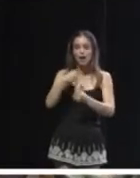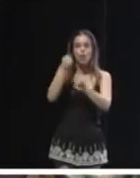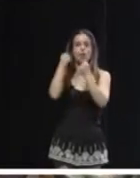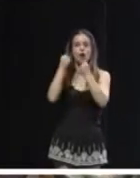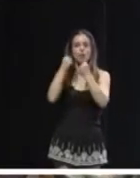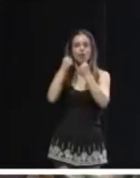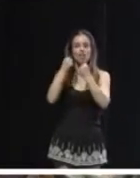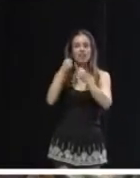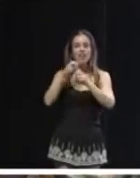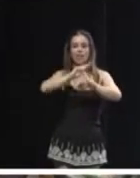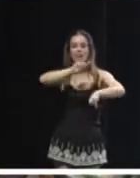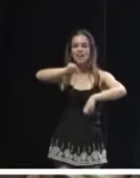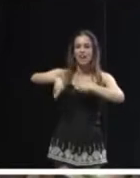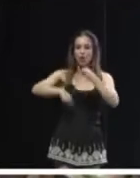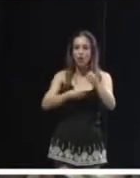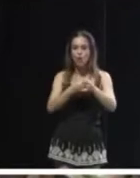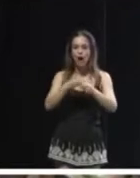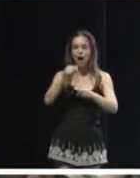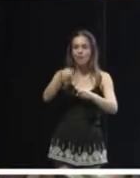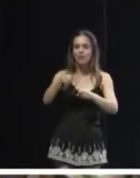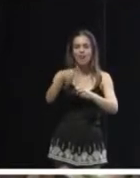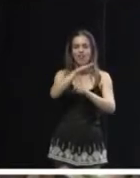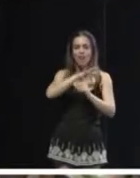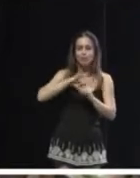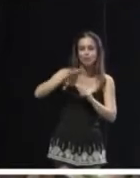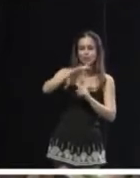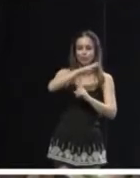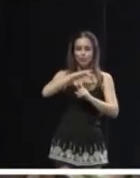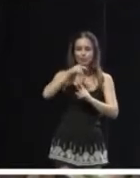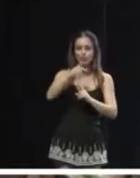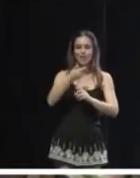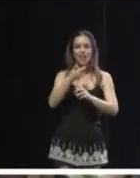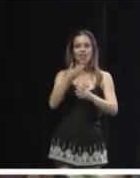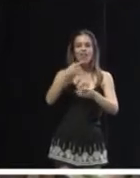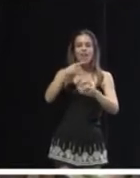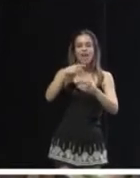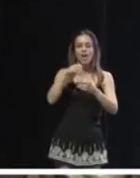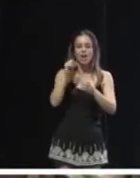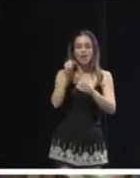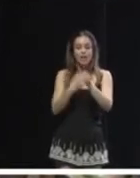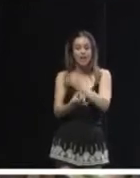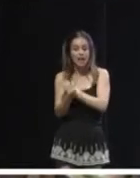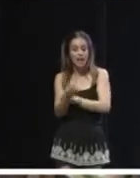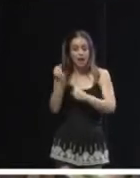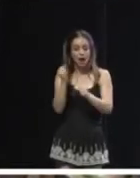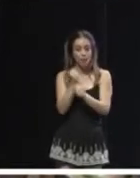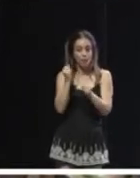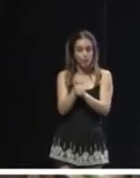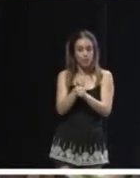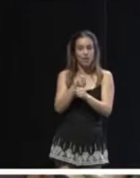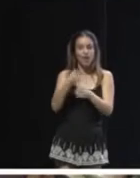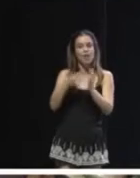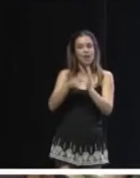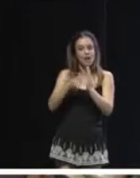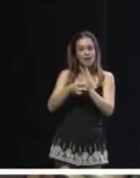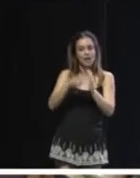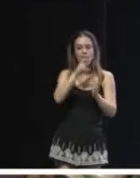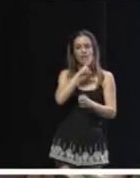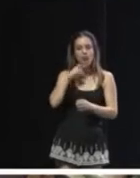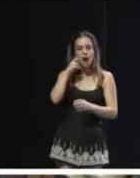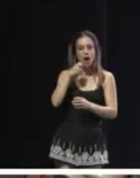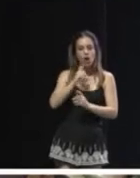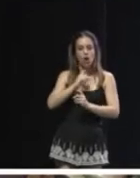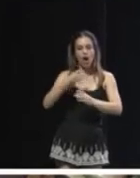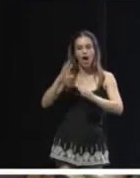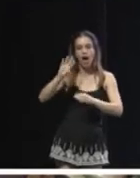de renovables que sea a la vez generadora de puestos de trabajo de calidad, de puestos que generen valor añadido